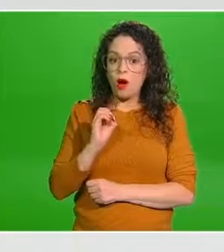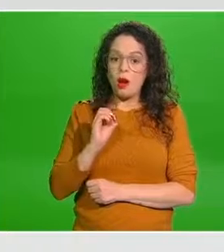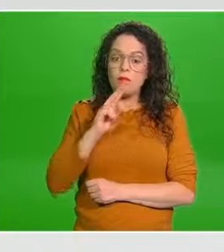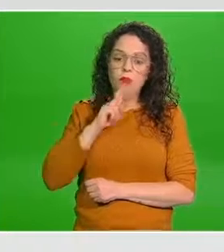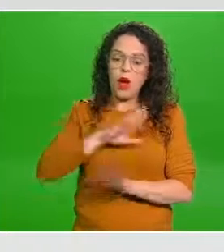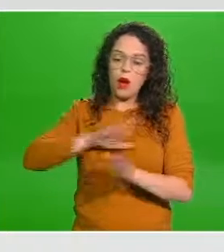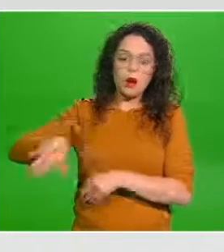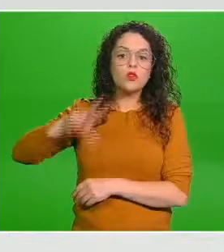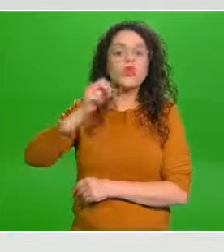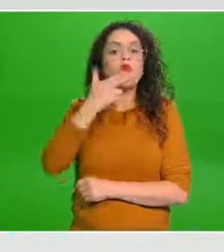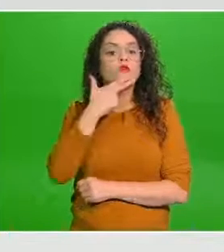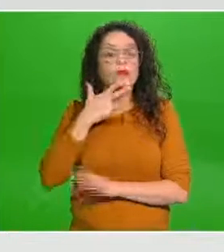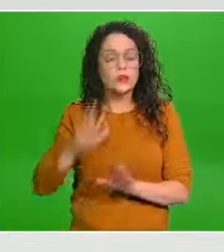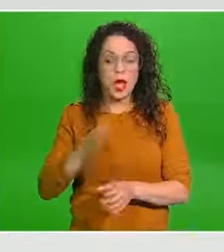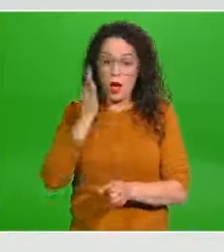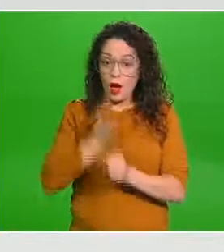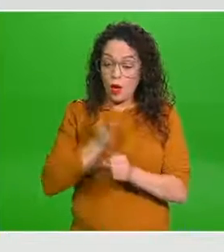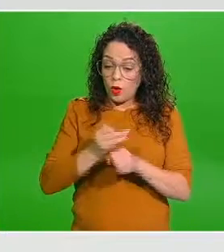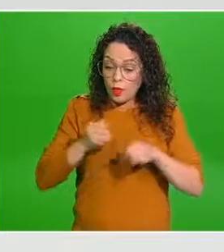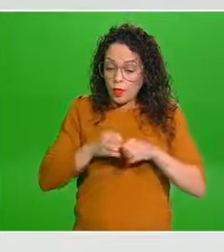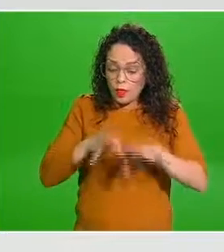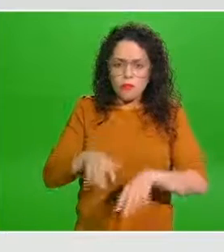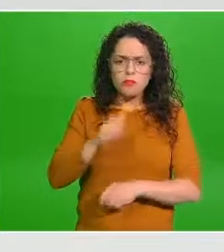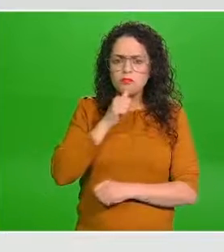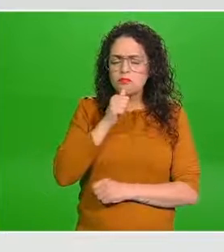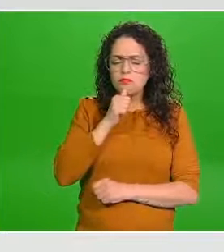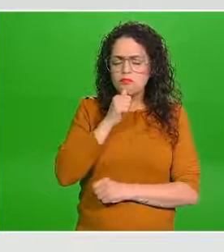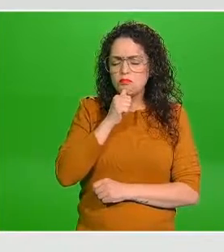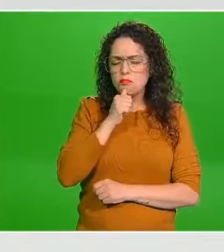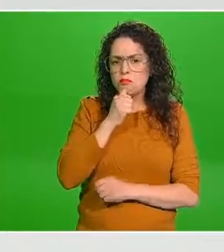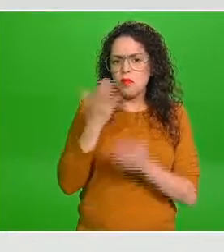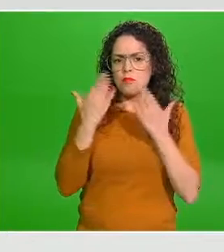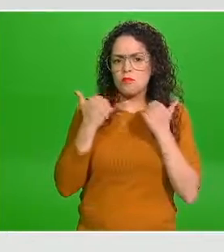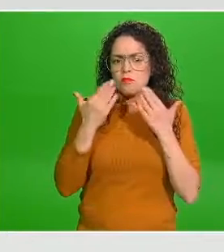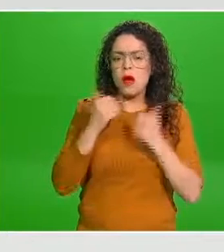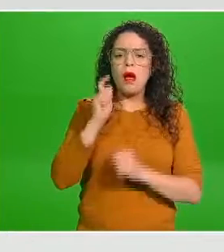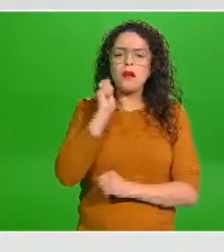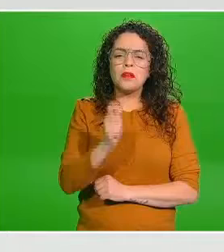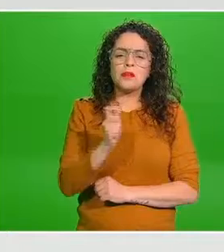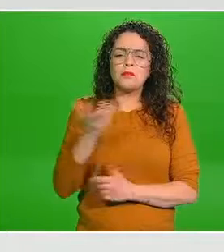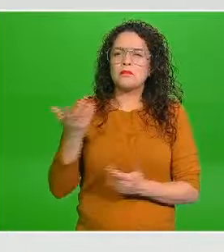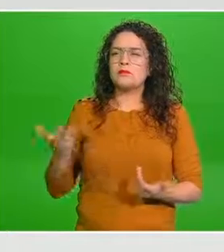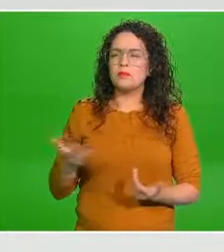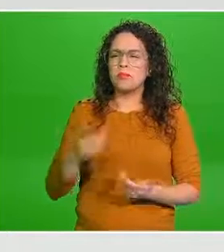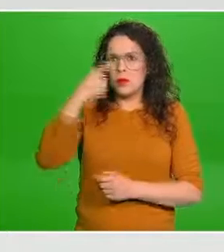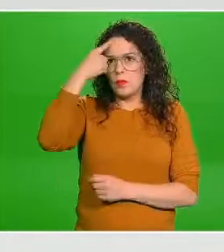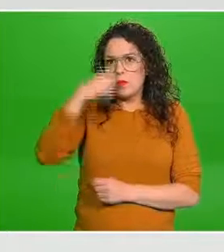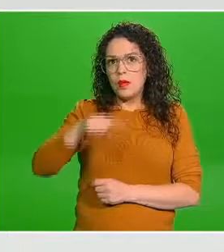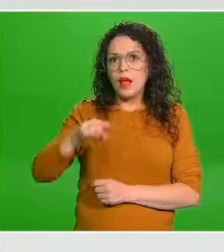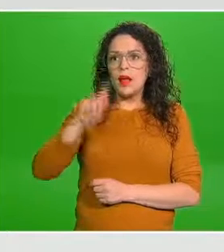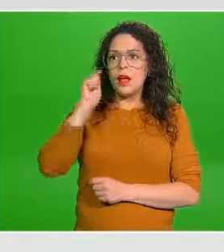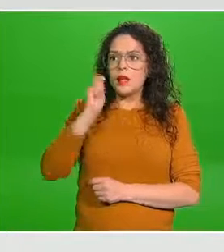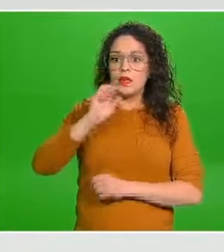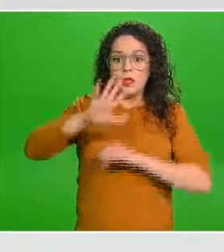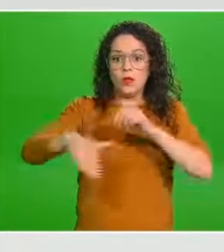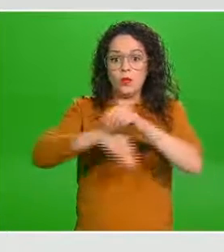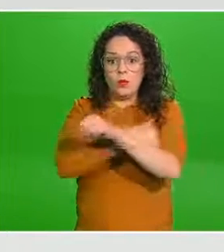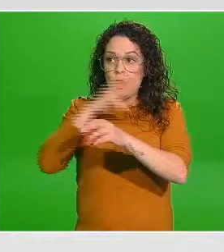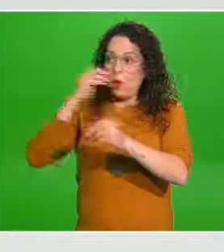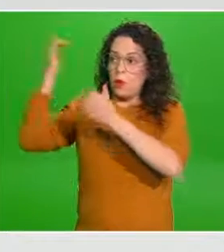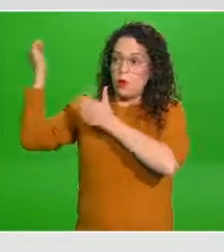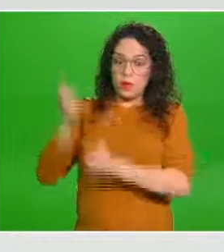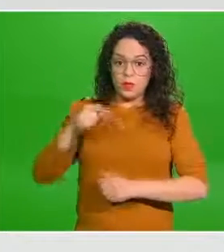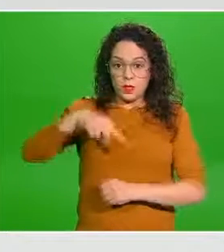tenemos información de que hubiera habido en algún momento, para efectos del envío o del almacenamiento ya en